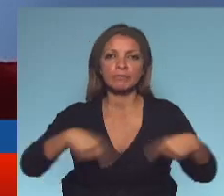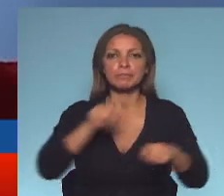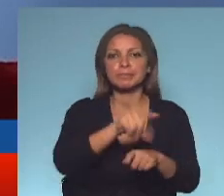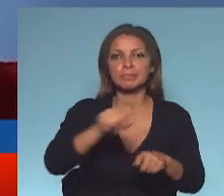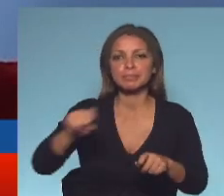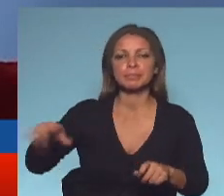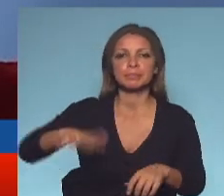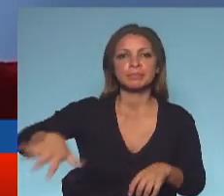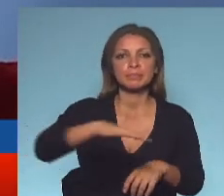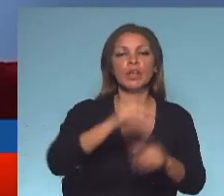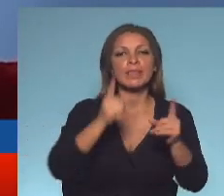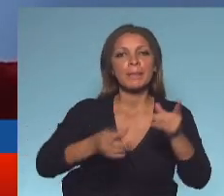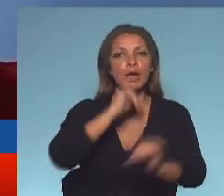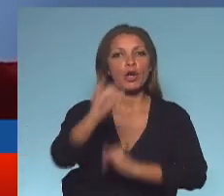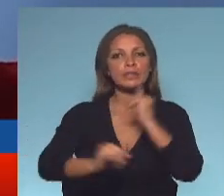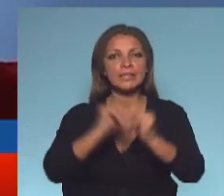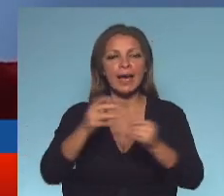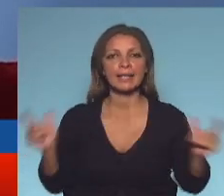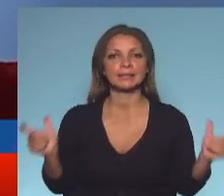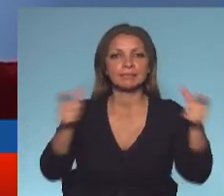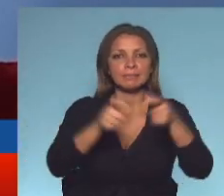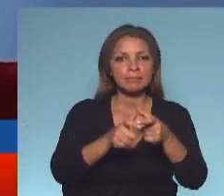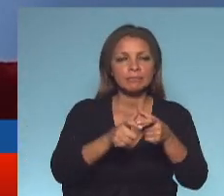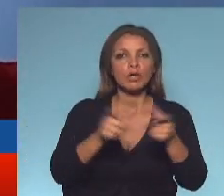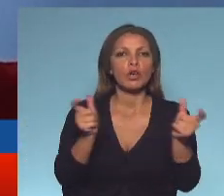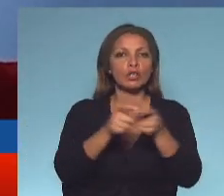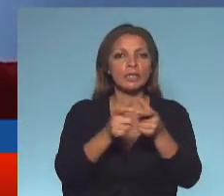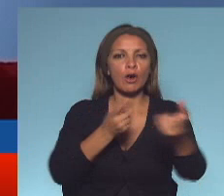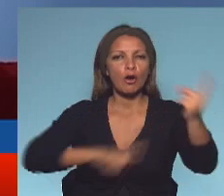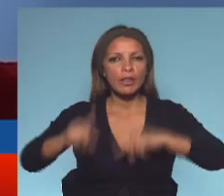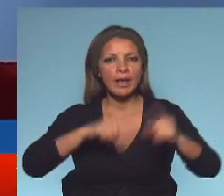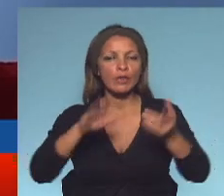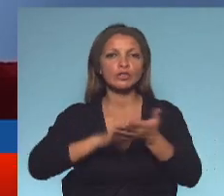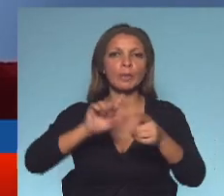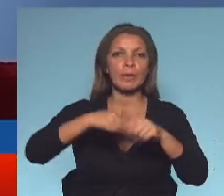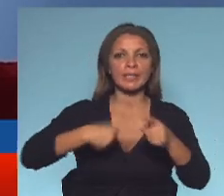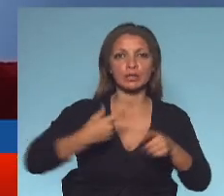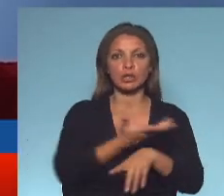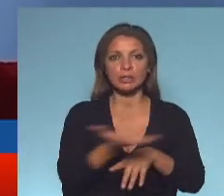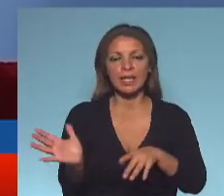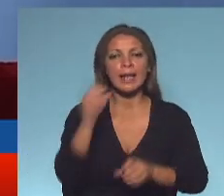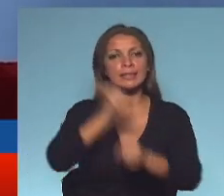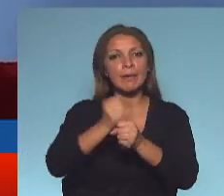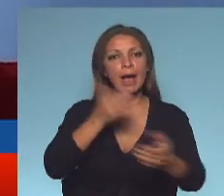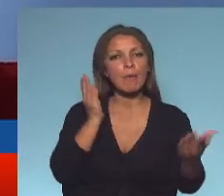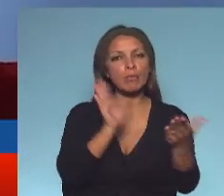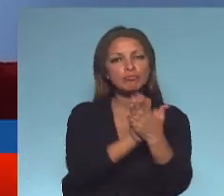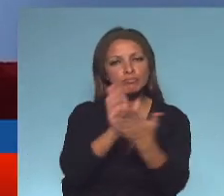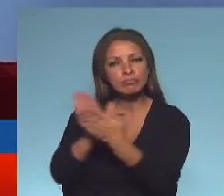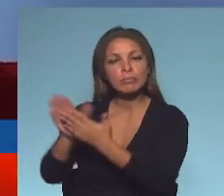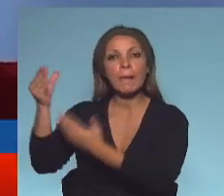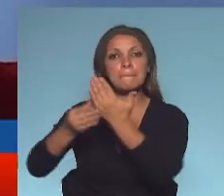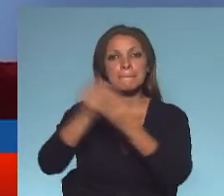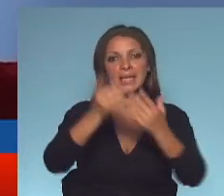territorios, sino contarles que en el marco del Consejo Coordinador de Políticas Sociales venimos trabajando junto a cada uno de los ministros y ministras de